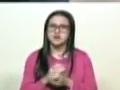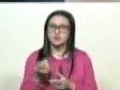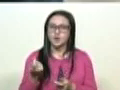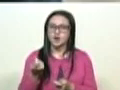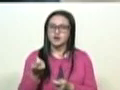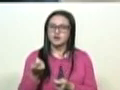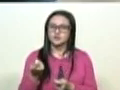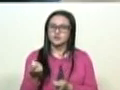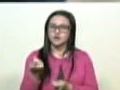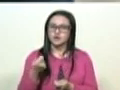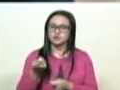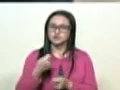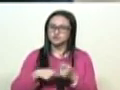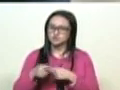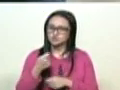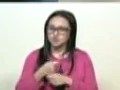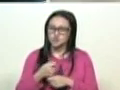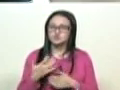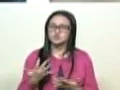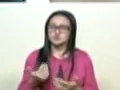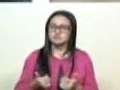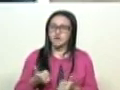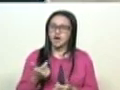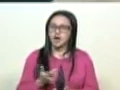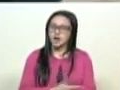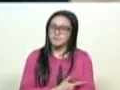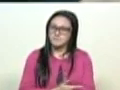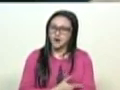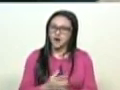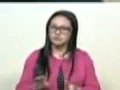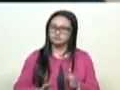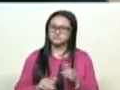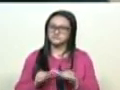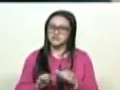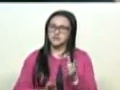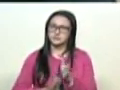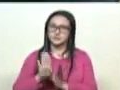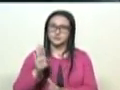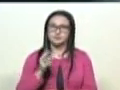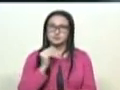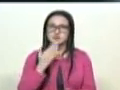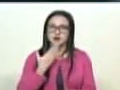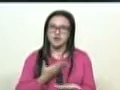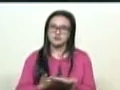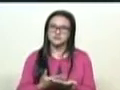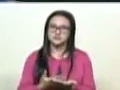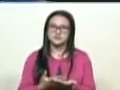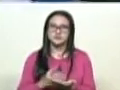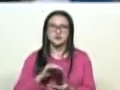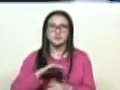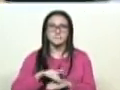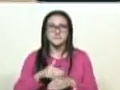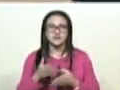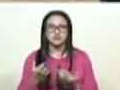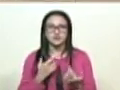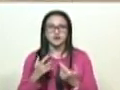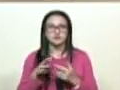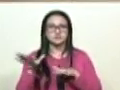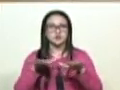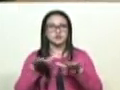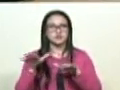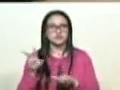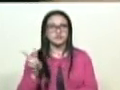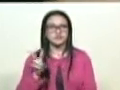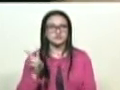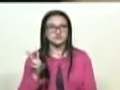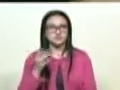los dos pueblos, los gobiernos también, y seguiremos avanzando en esa dirección. Bien, muchísimas gracias. Escuchaban las palabras del ministro para Relaciones Exteriores de